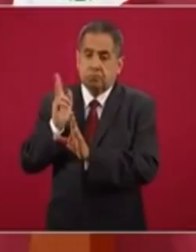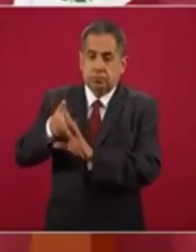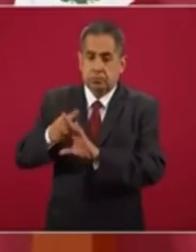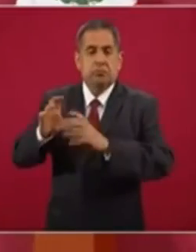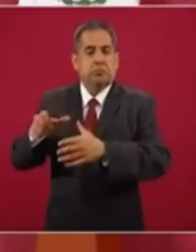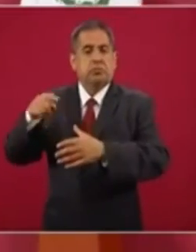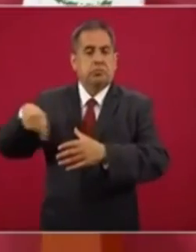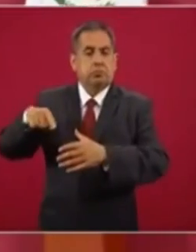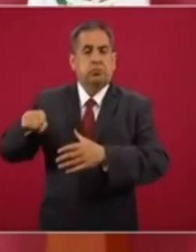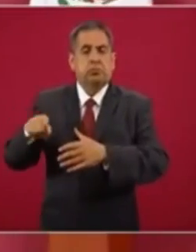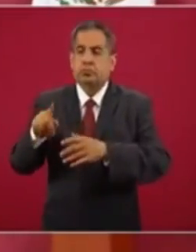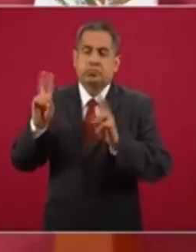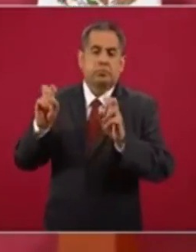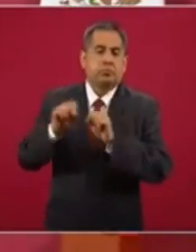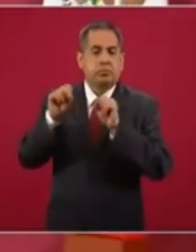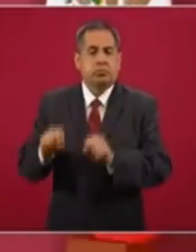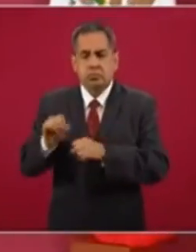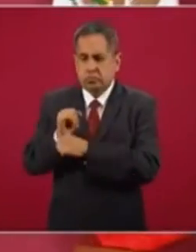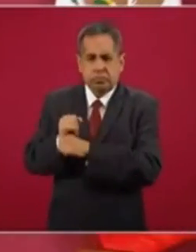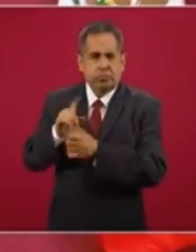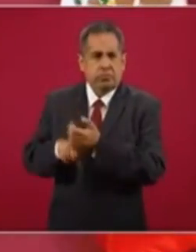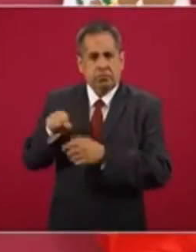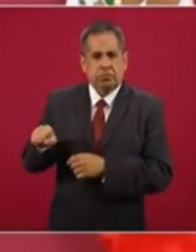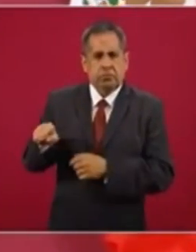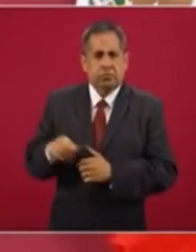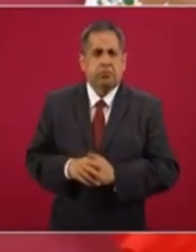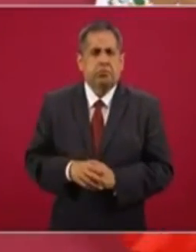ingresar al sistema de investigadores.